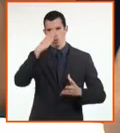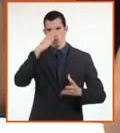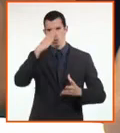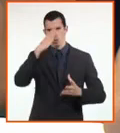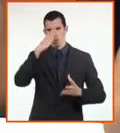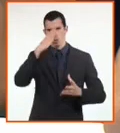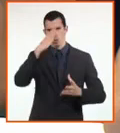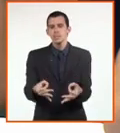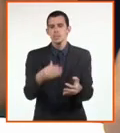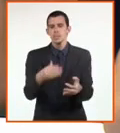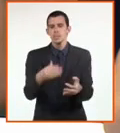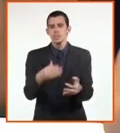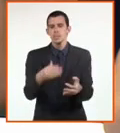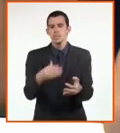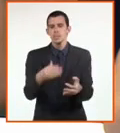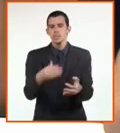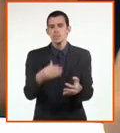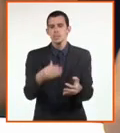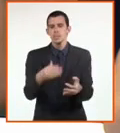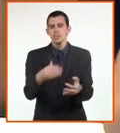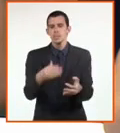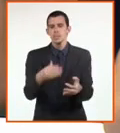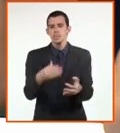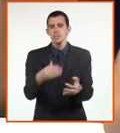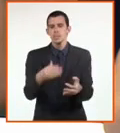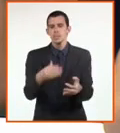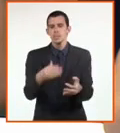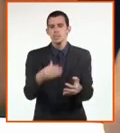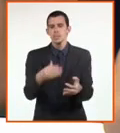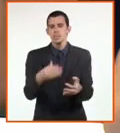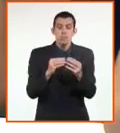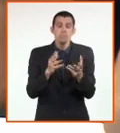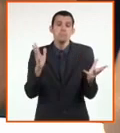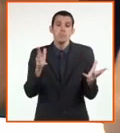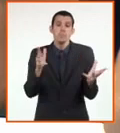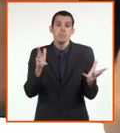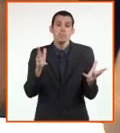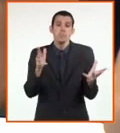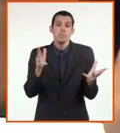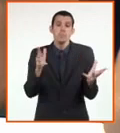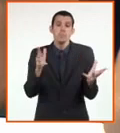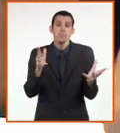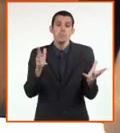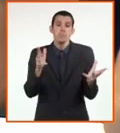lo mejor que tenemos que hacer en nuestro actuar.